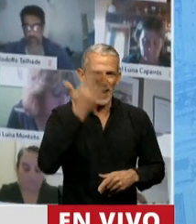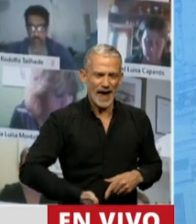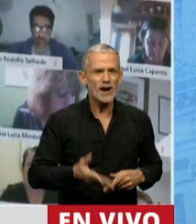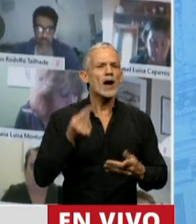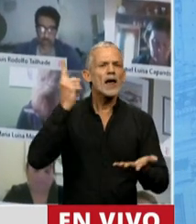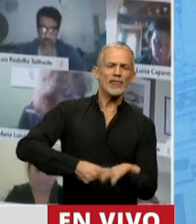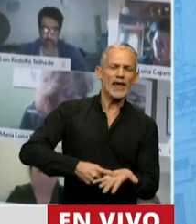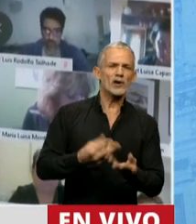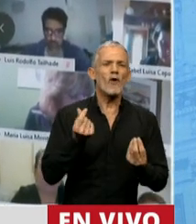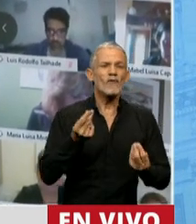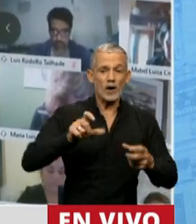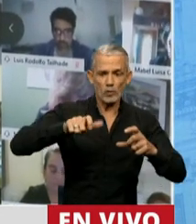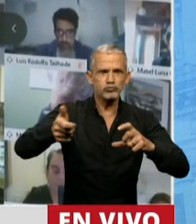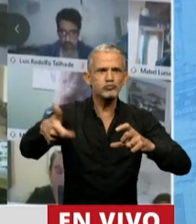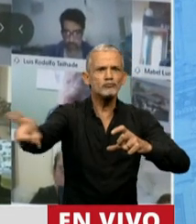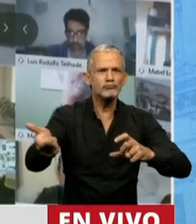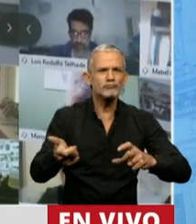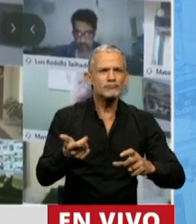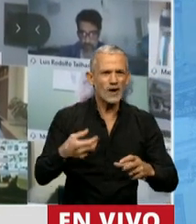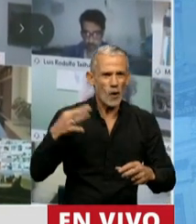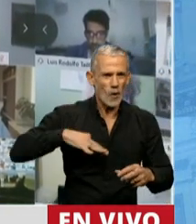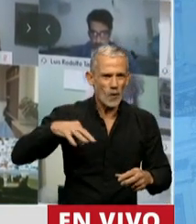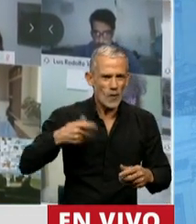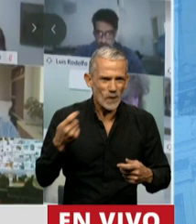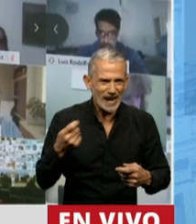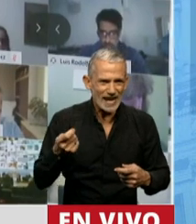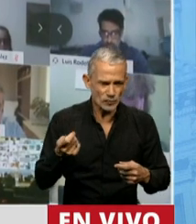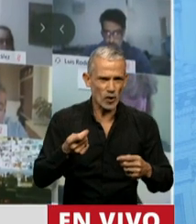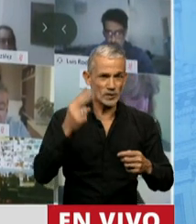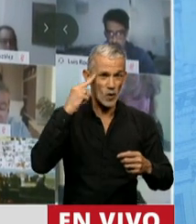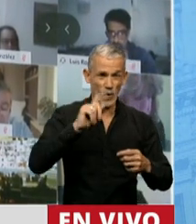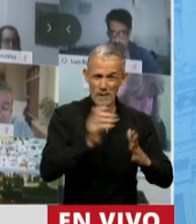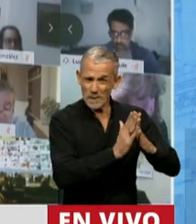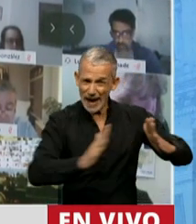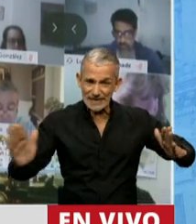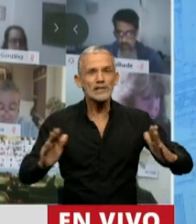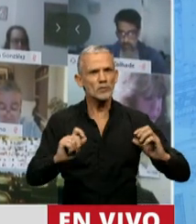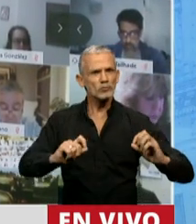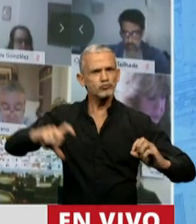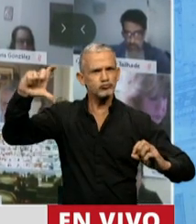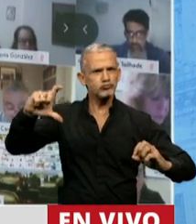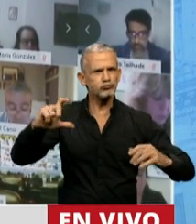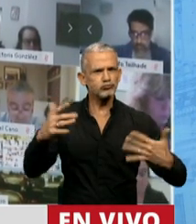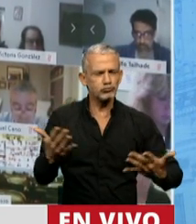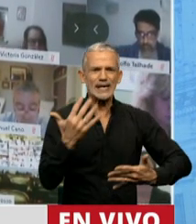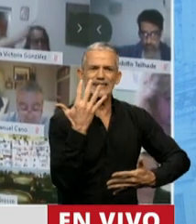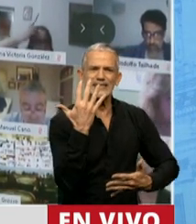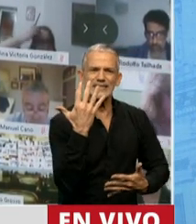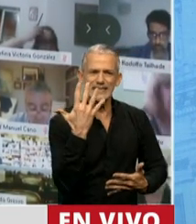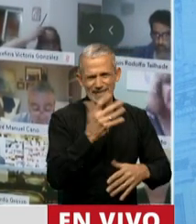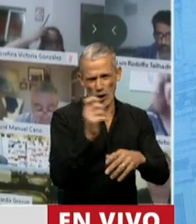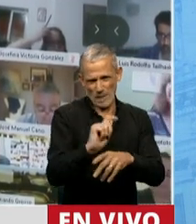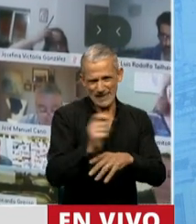decretó que los laes previsionales se incrementen en medio de estos 9 meses más con Casi más de cinco en plena